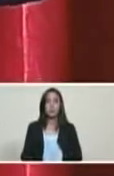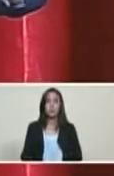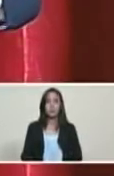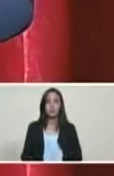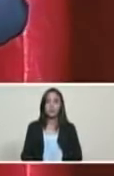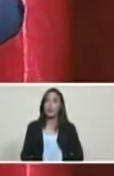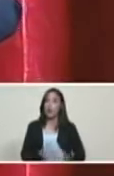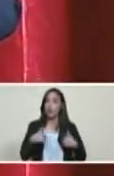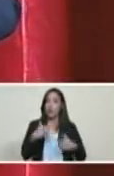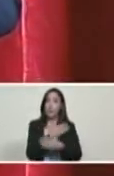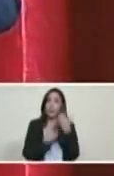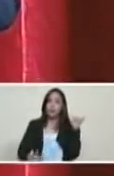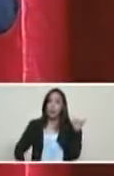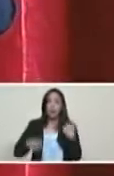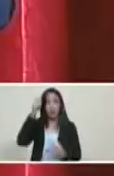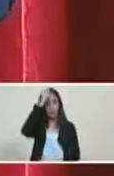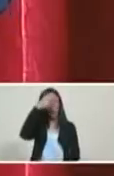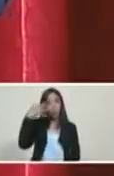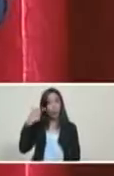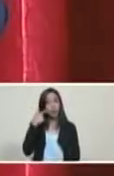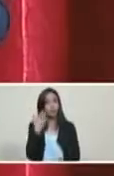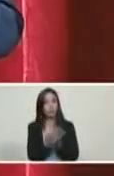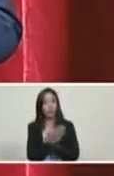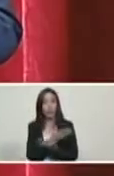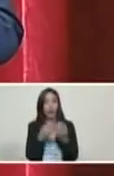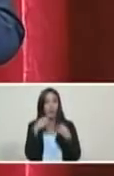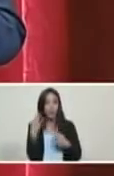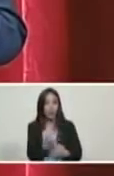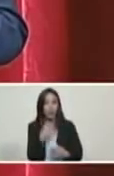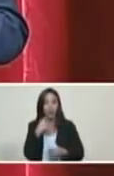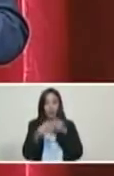de los Estados Unidos logre ver la realidad